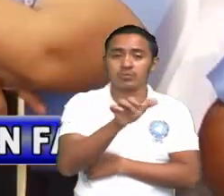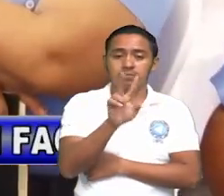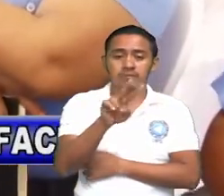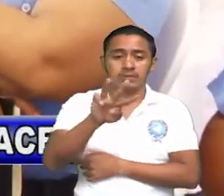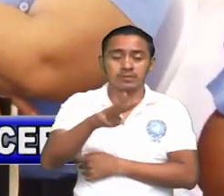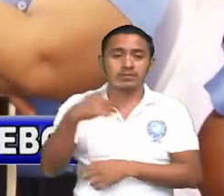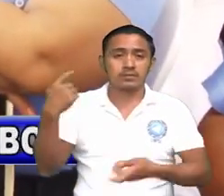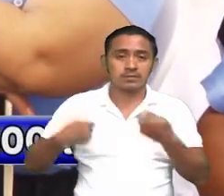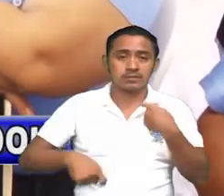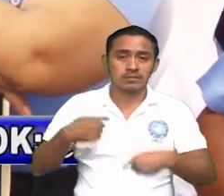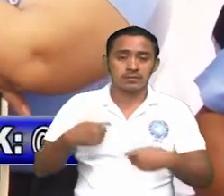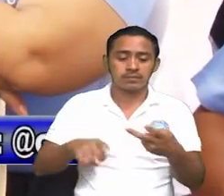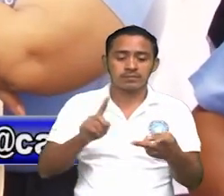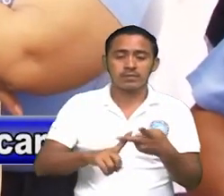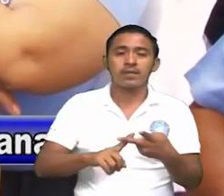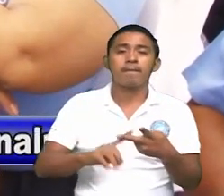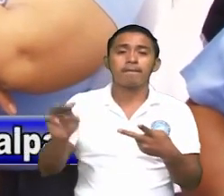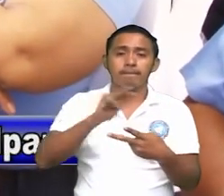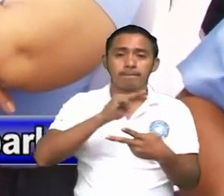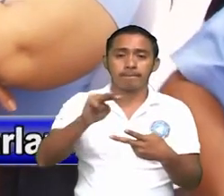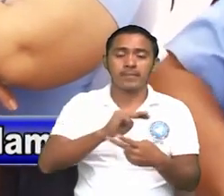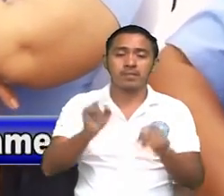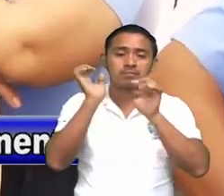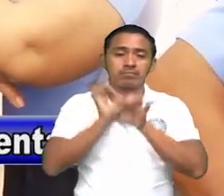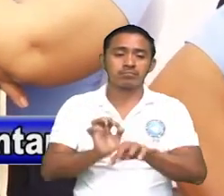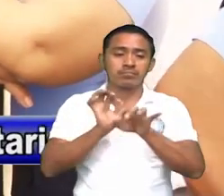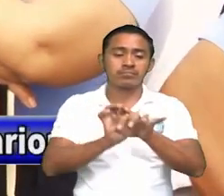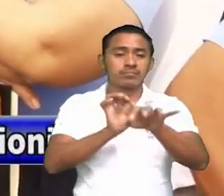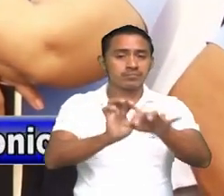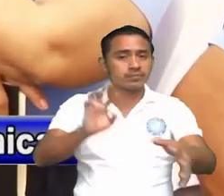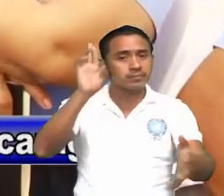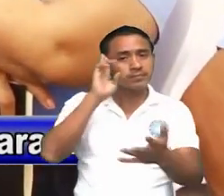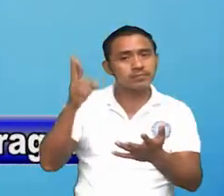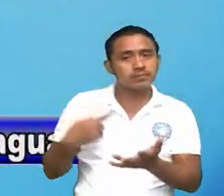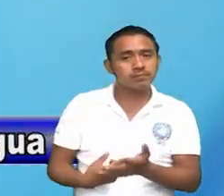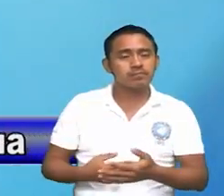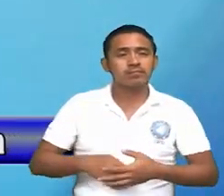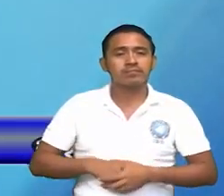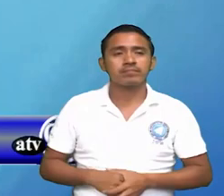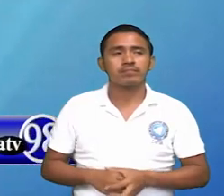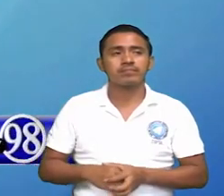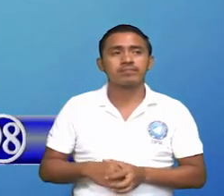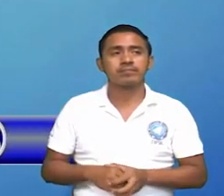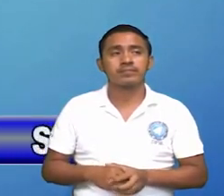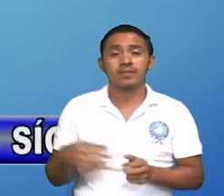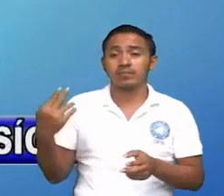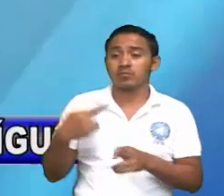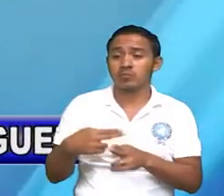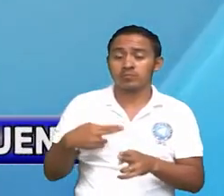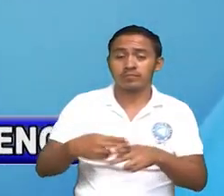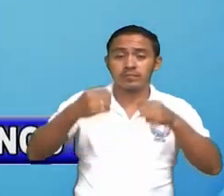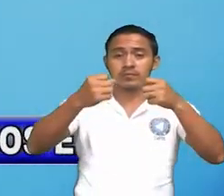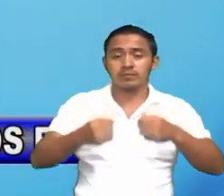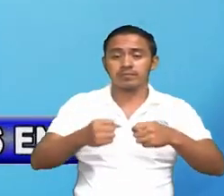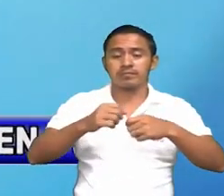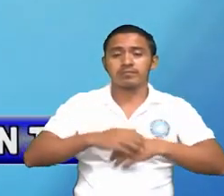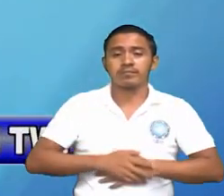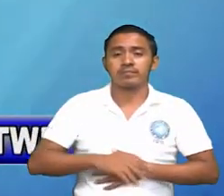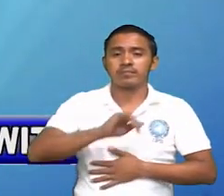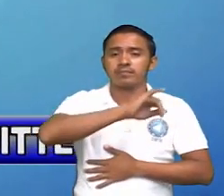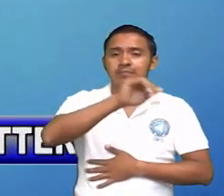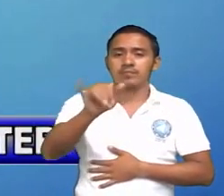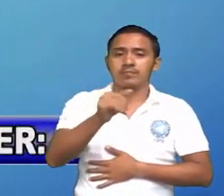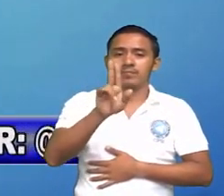de septiembre y al día siguiente el desfile conmemorativo. El país del nombre de nuestro hermano comisionado Juan